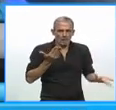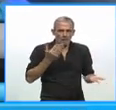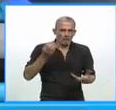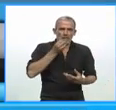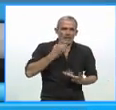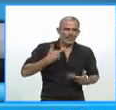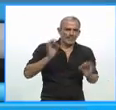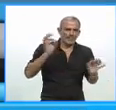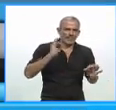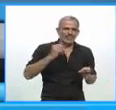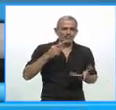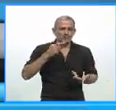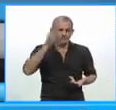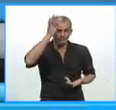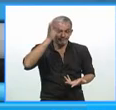que